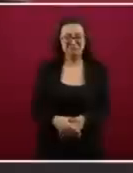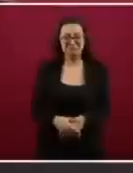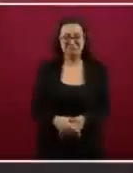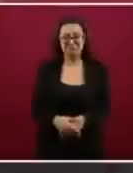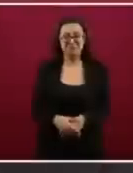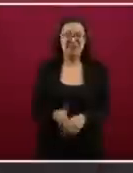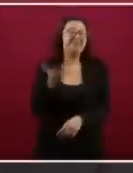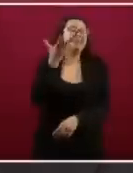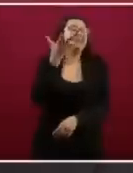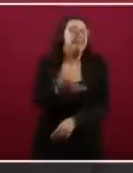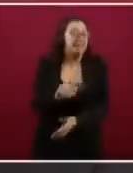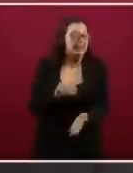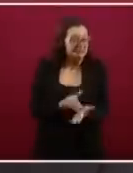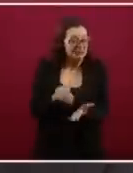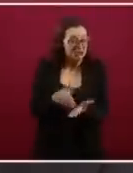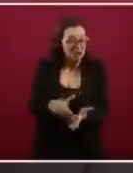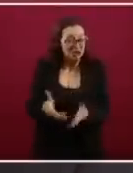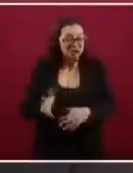10,